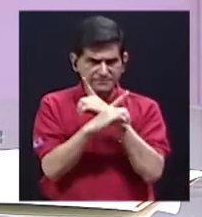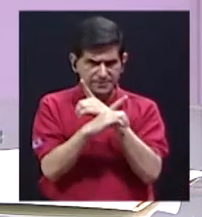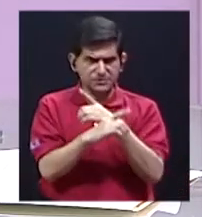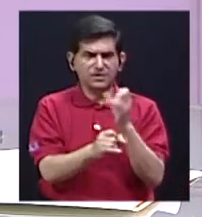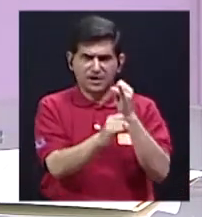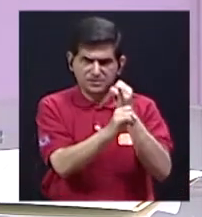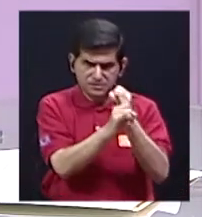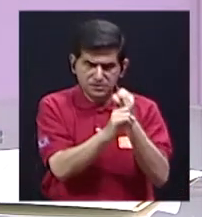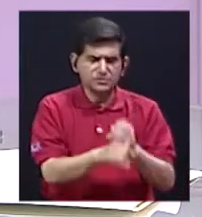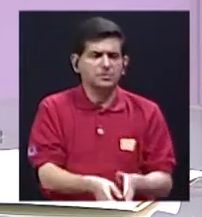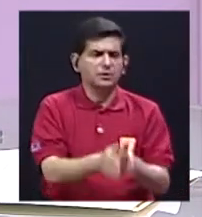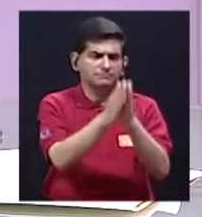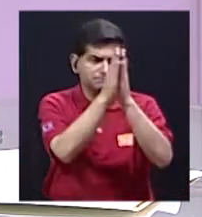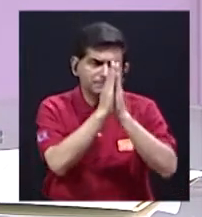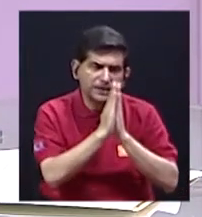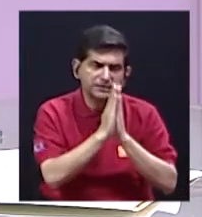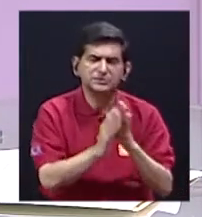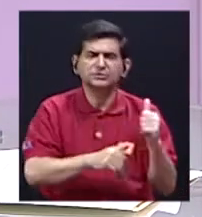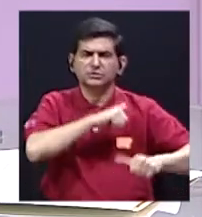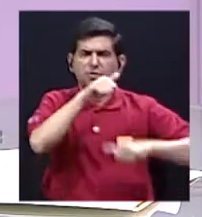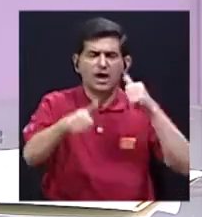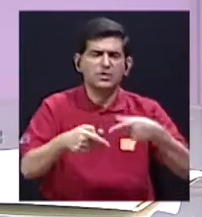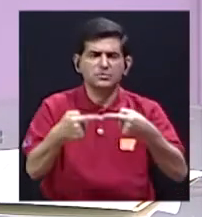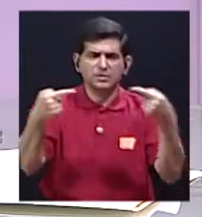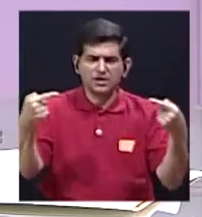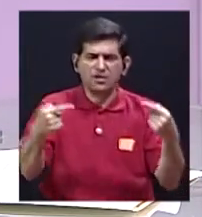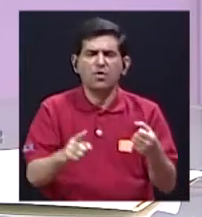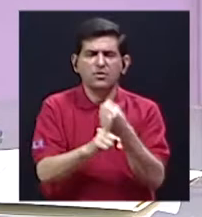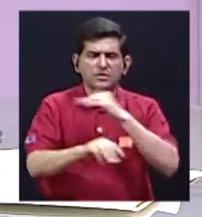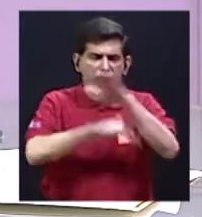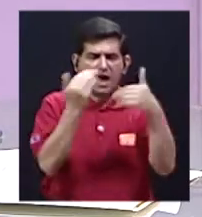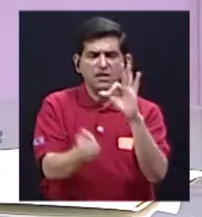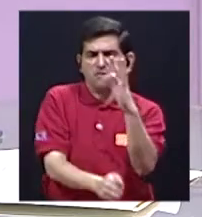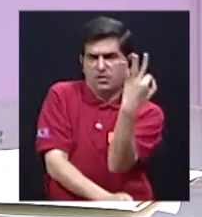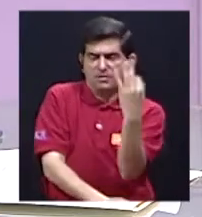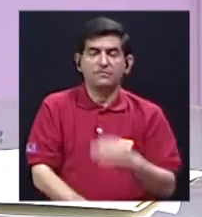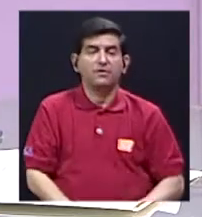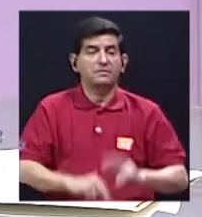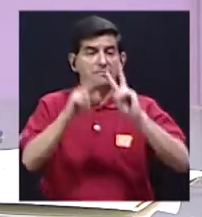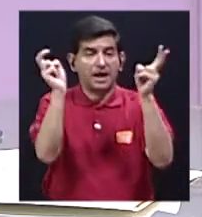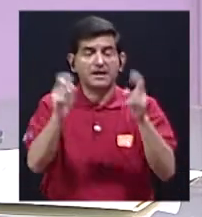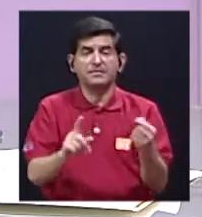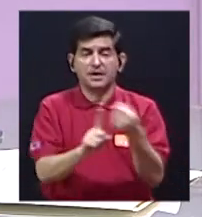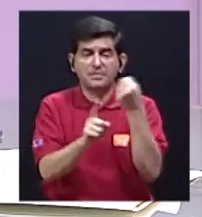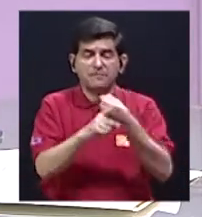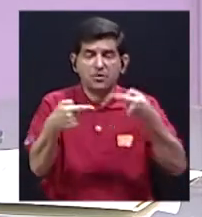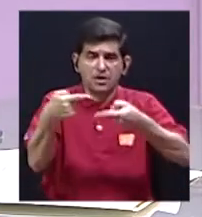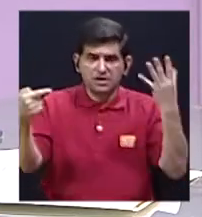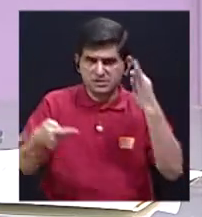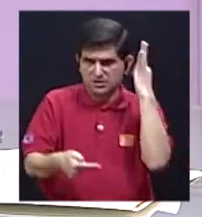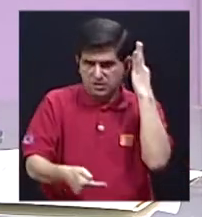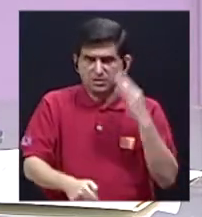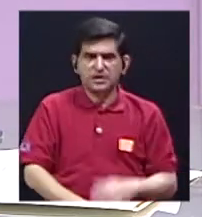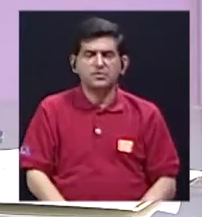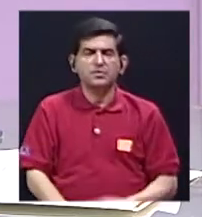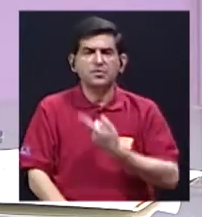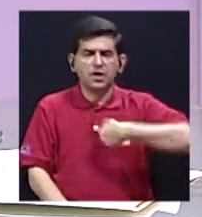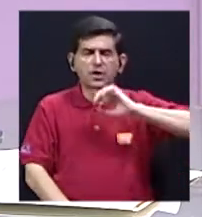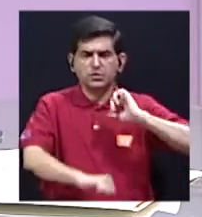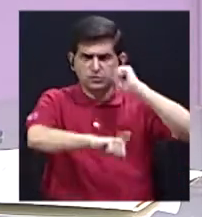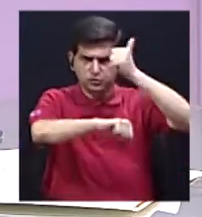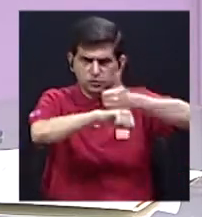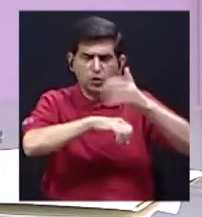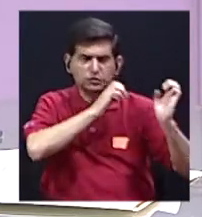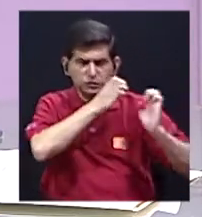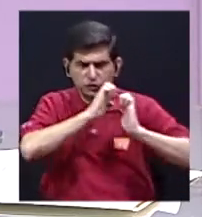llamado a combatir la violencia en todas sus formas y por supuesto el tema de violencia contra las mujeres estamos estableciendo